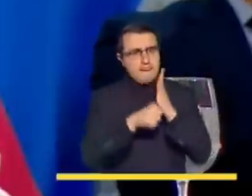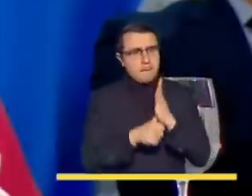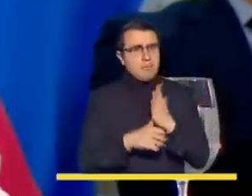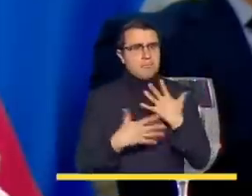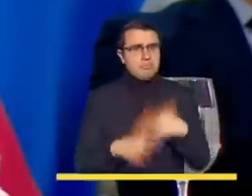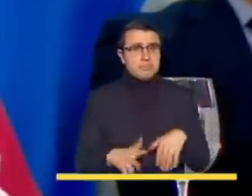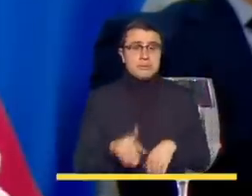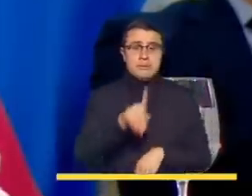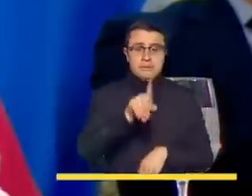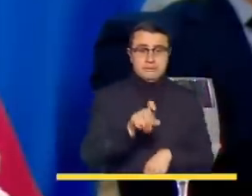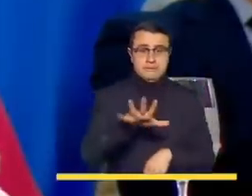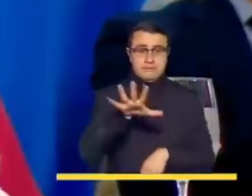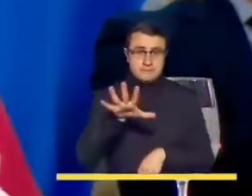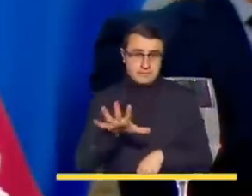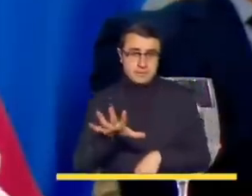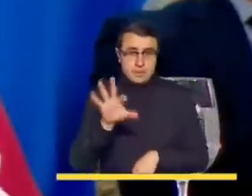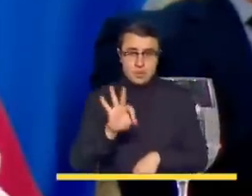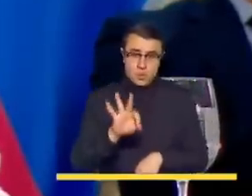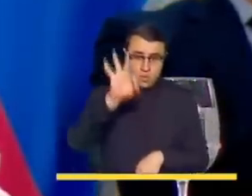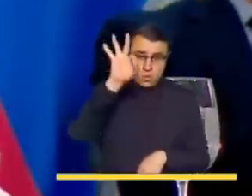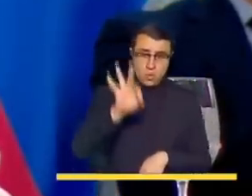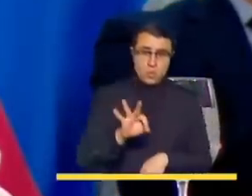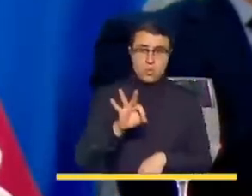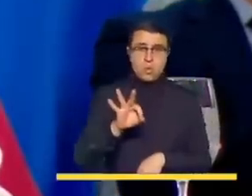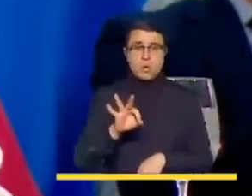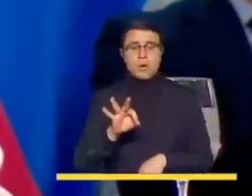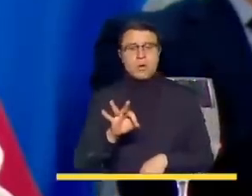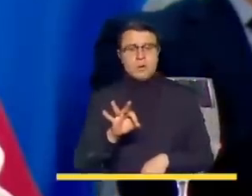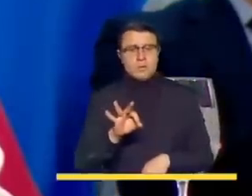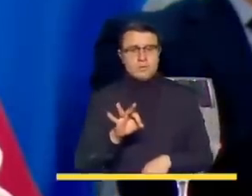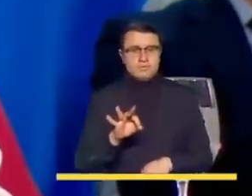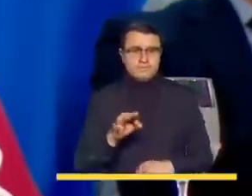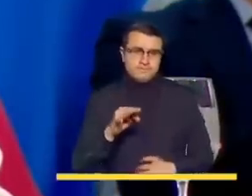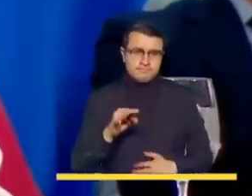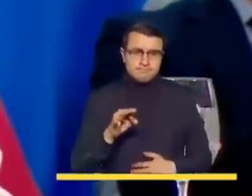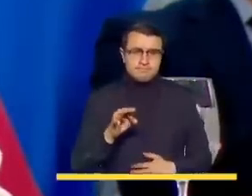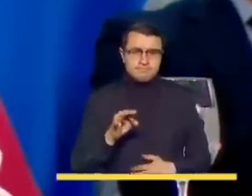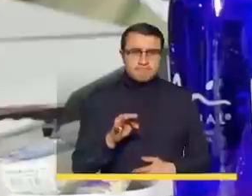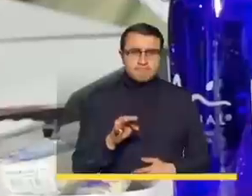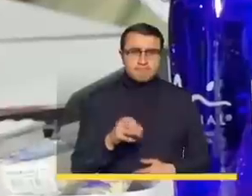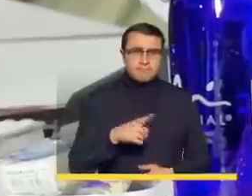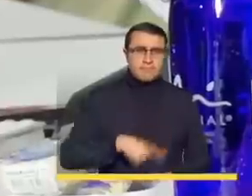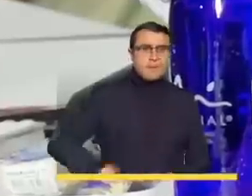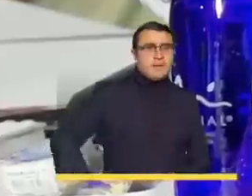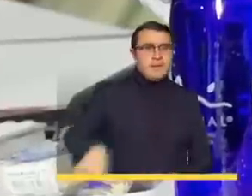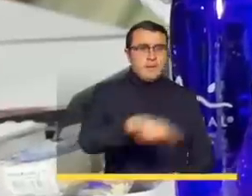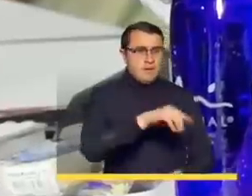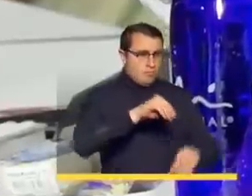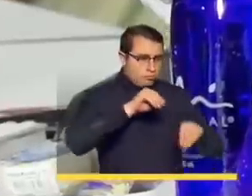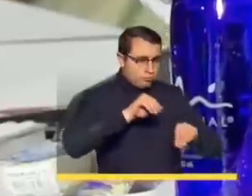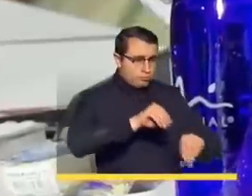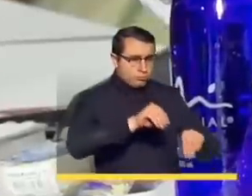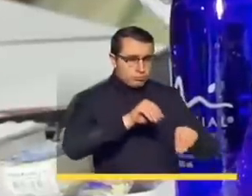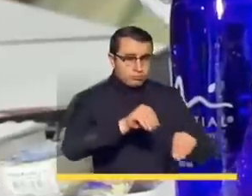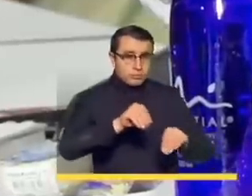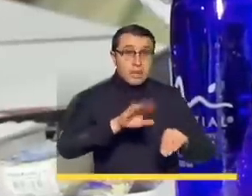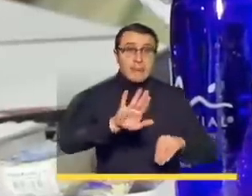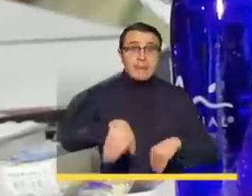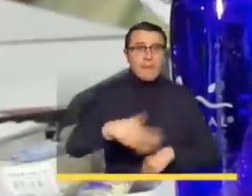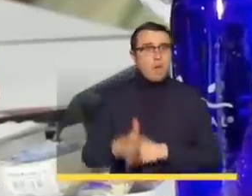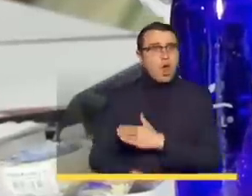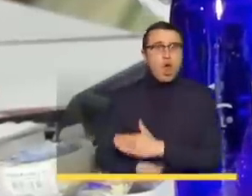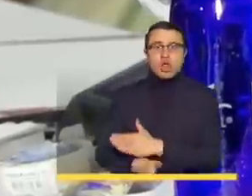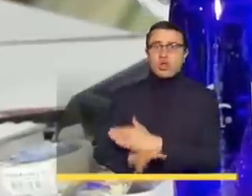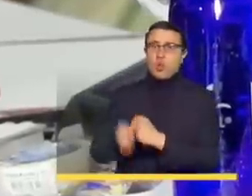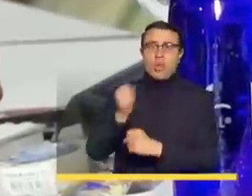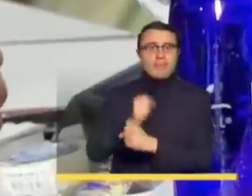el 65% de los que reciben esta formación se quedan a trabajar